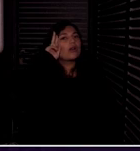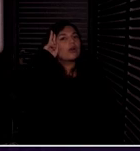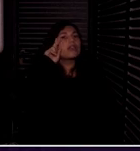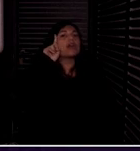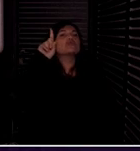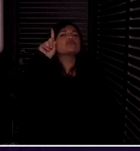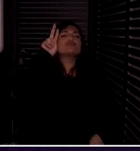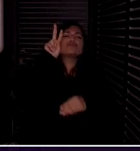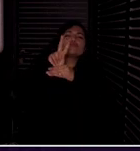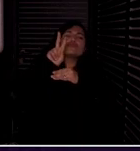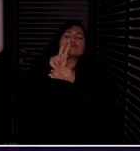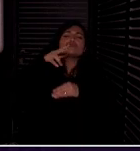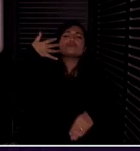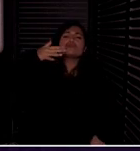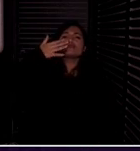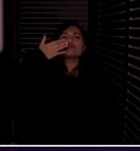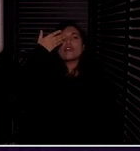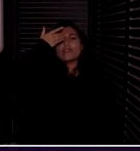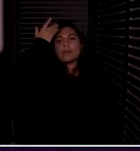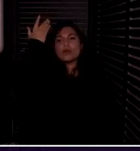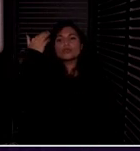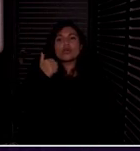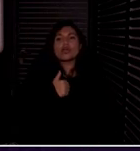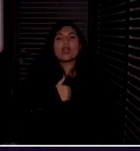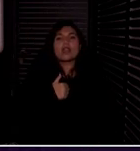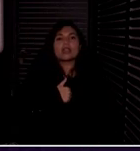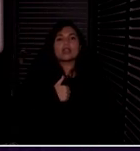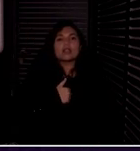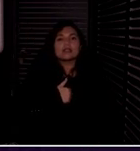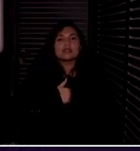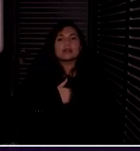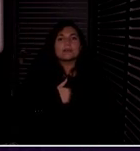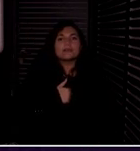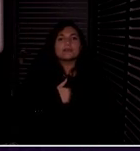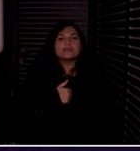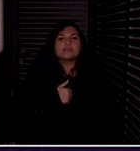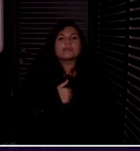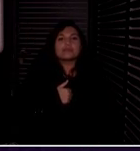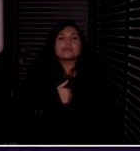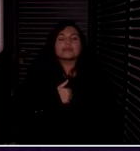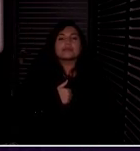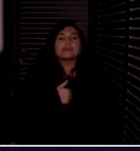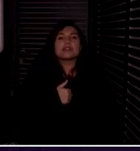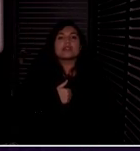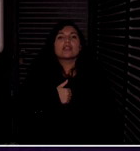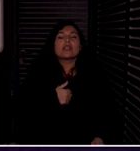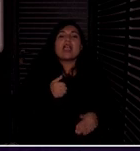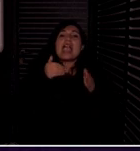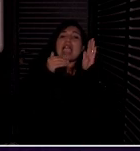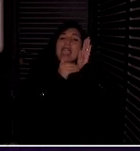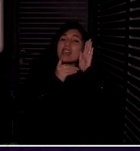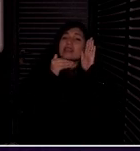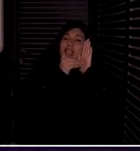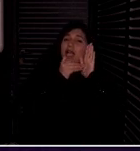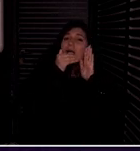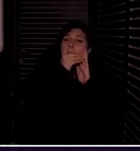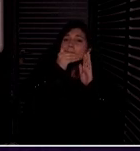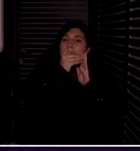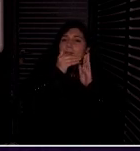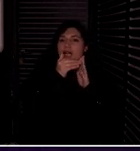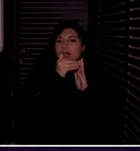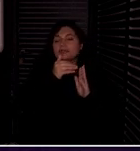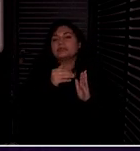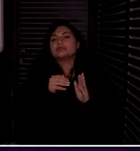académico canadiense, Neil Postman, discípulo de Marshall McLuhan, que insistía mucho en que cada etapa o medio establece